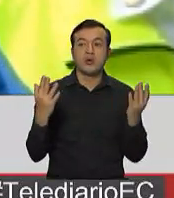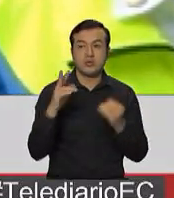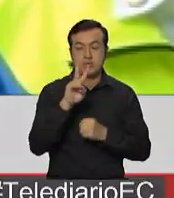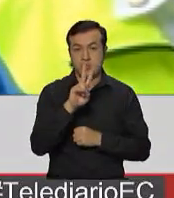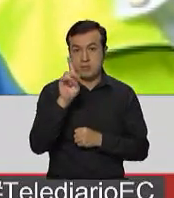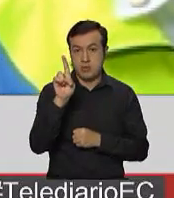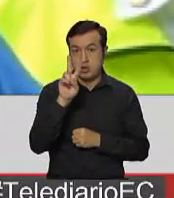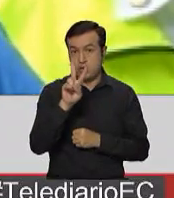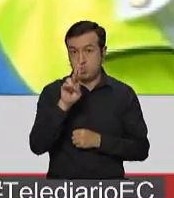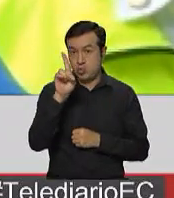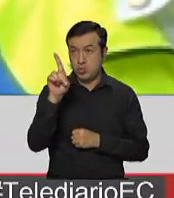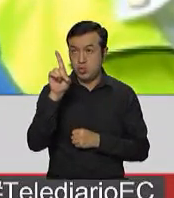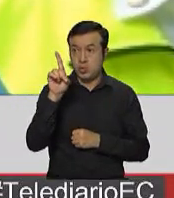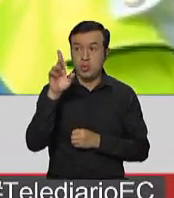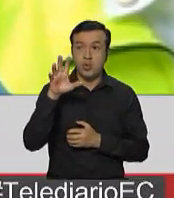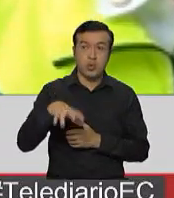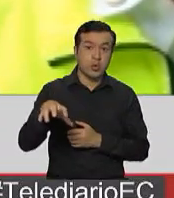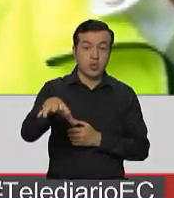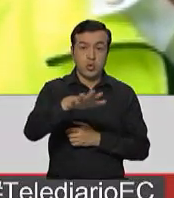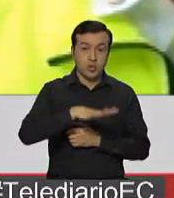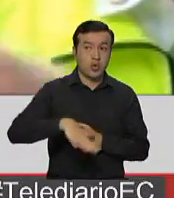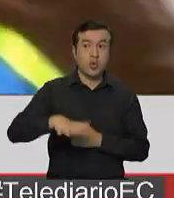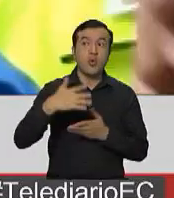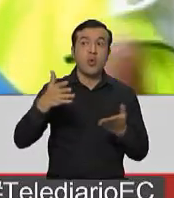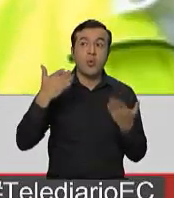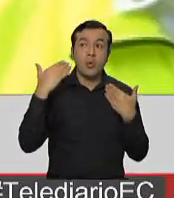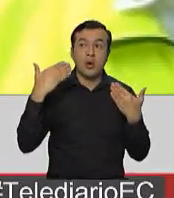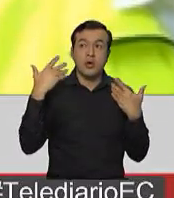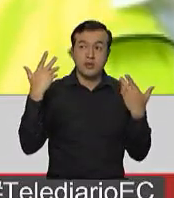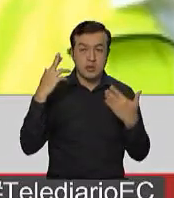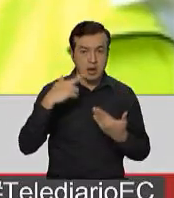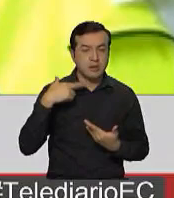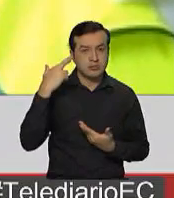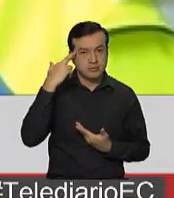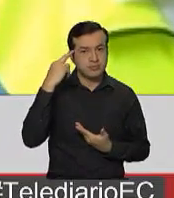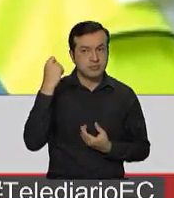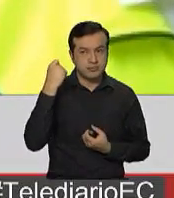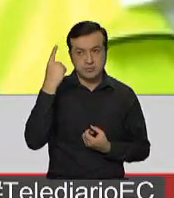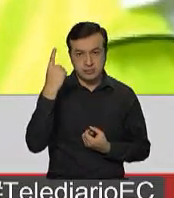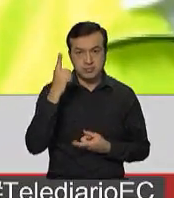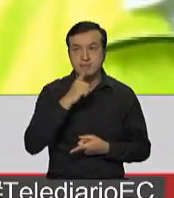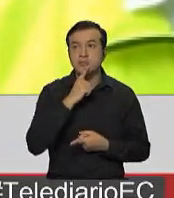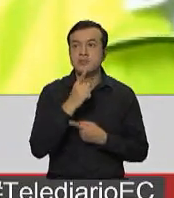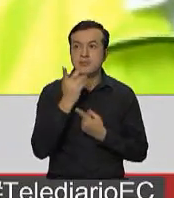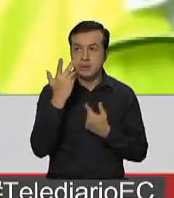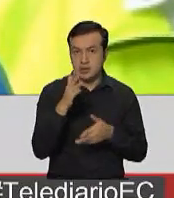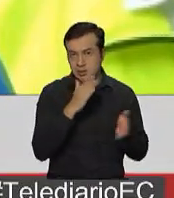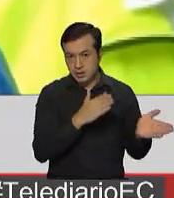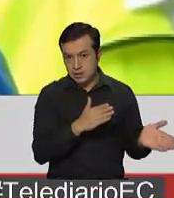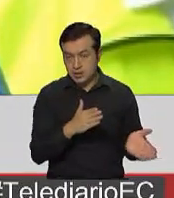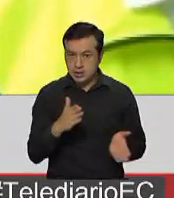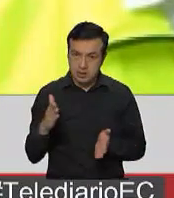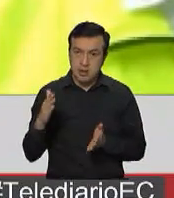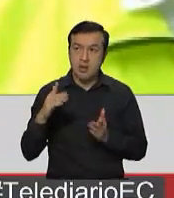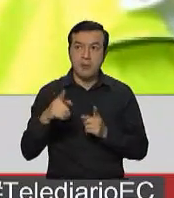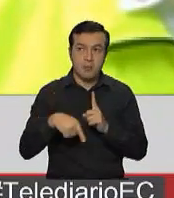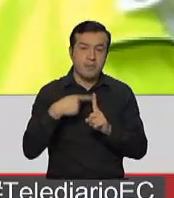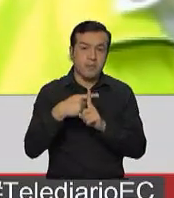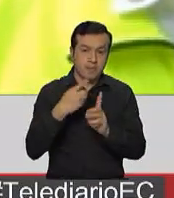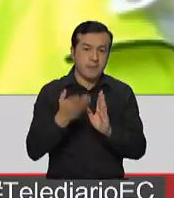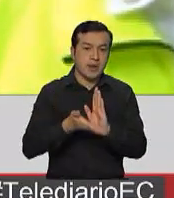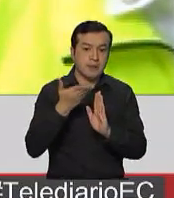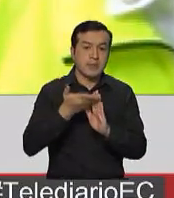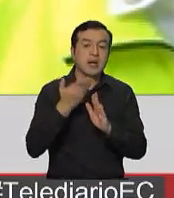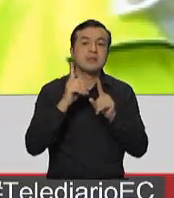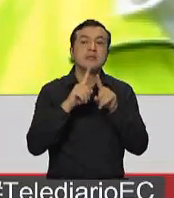rutas que vienen de distintos sectores de Guayaquil. Y lógicamente lo vamos a mantener y eso se va, puede ir aumentando de acuerdo a